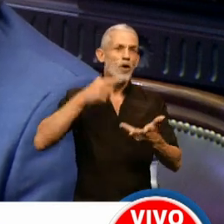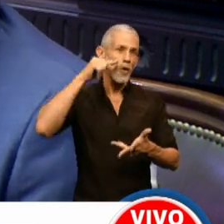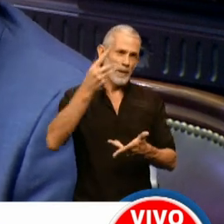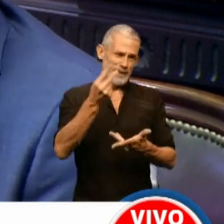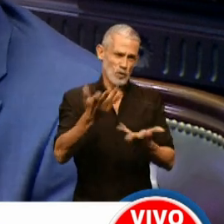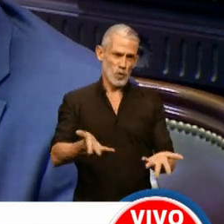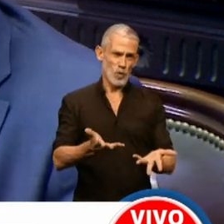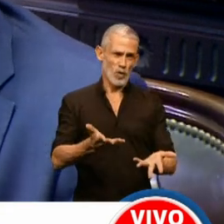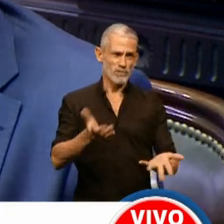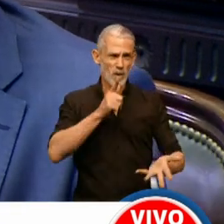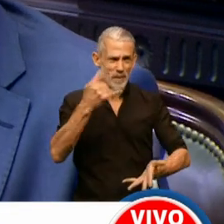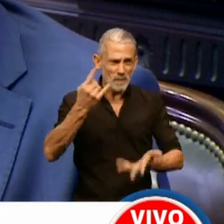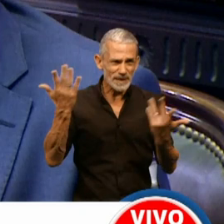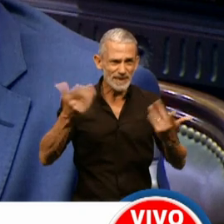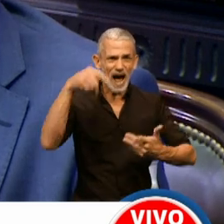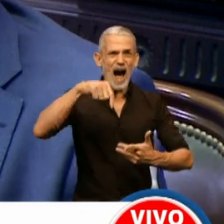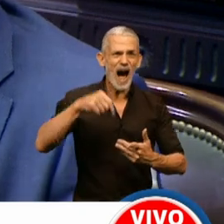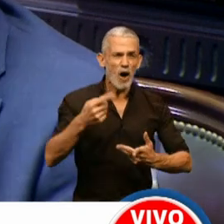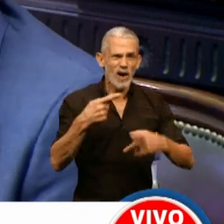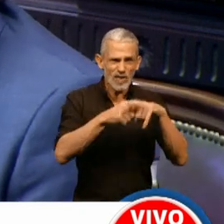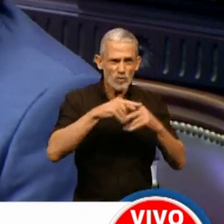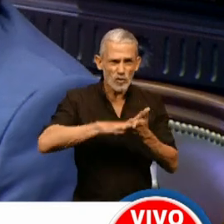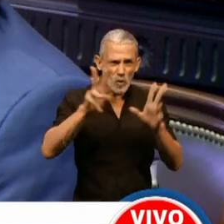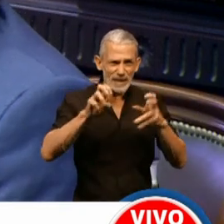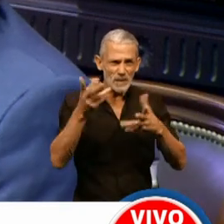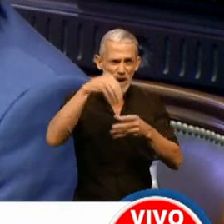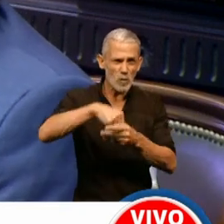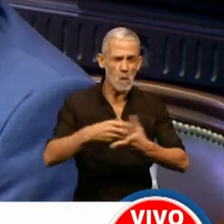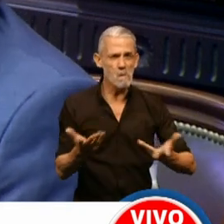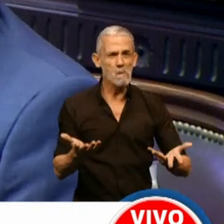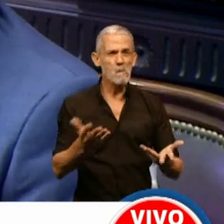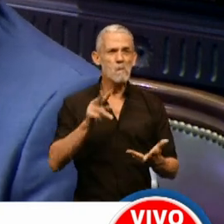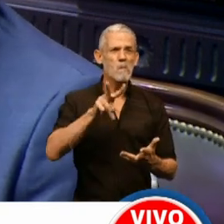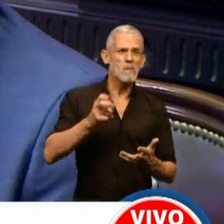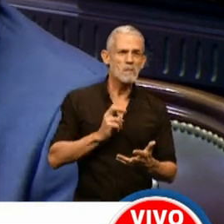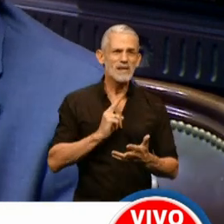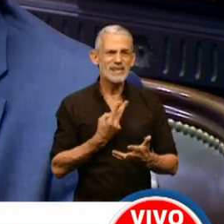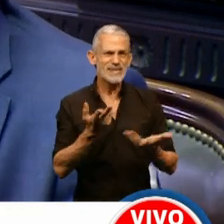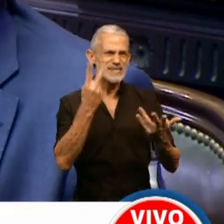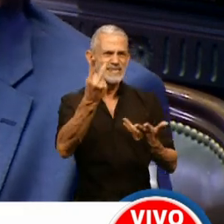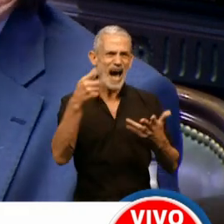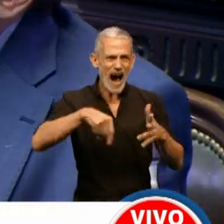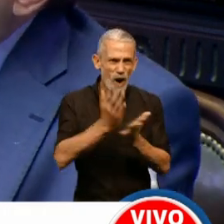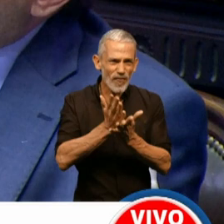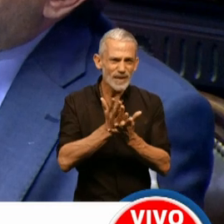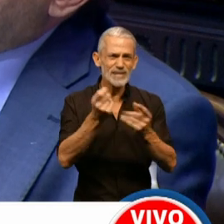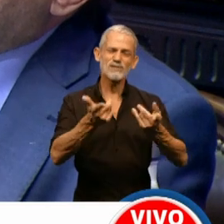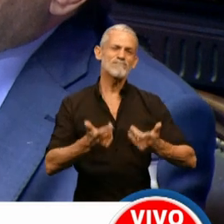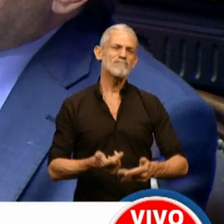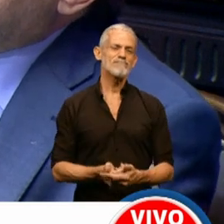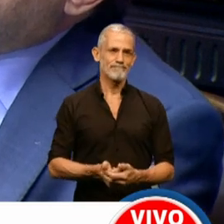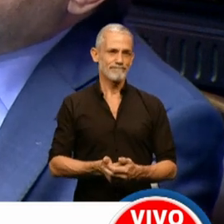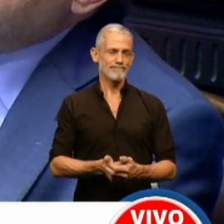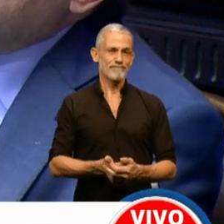parece mentira que recién estemos discutiendo esta inclusión y este reconocimiento de derechos para terminar